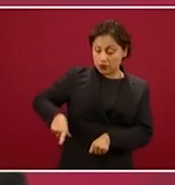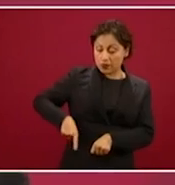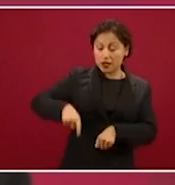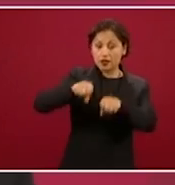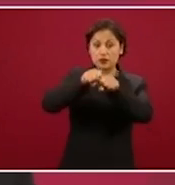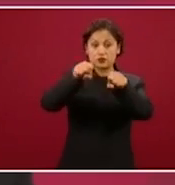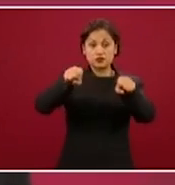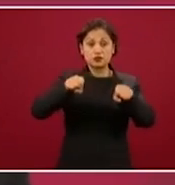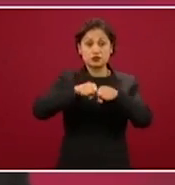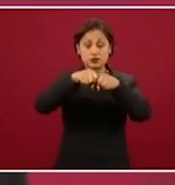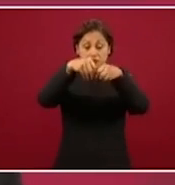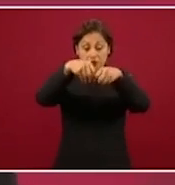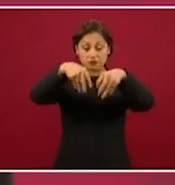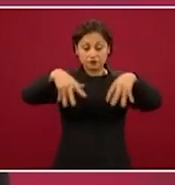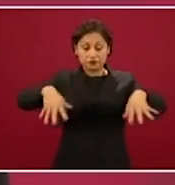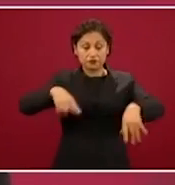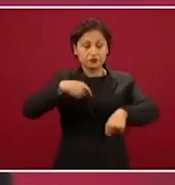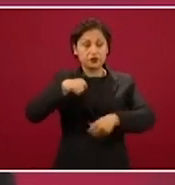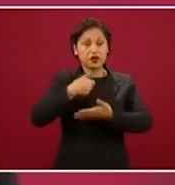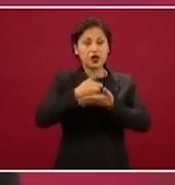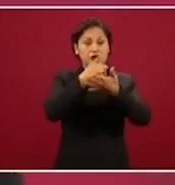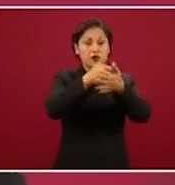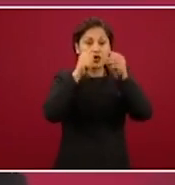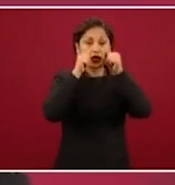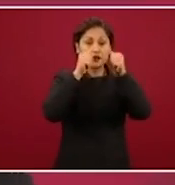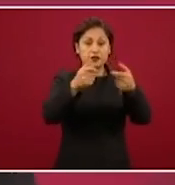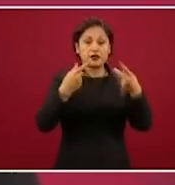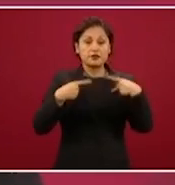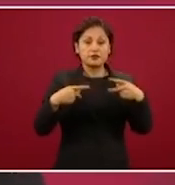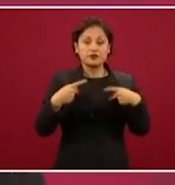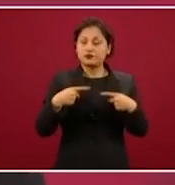no estaba hecho para atender a la gente.